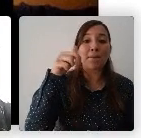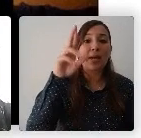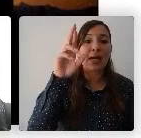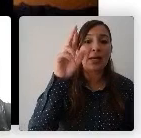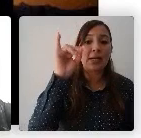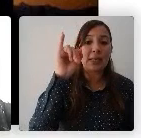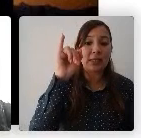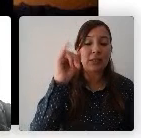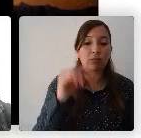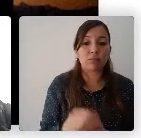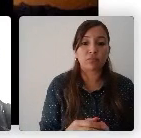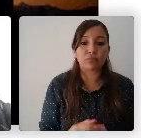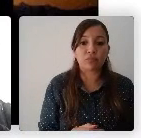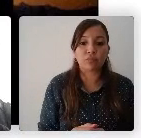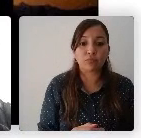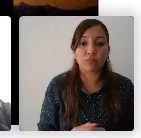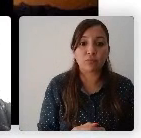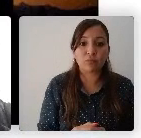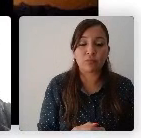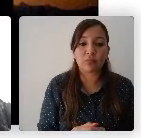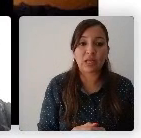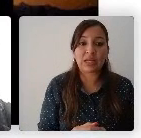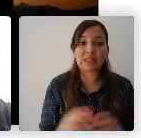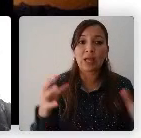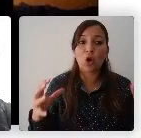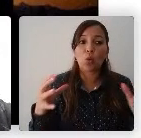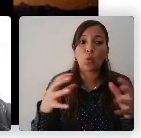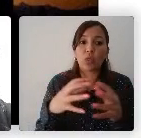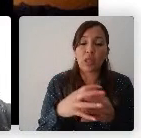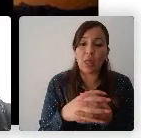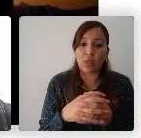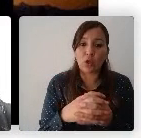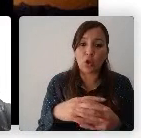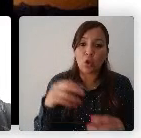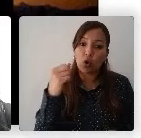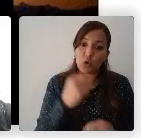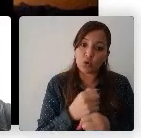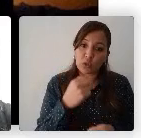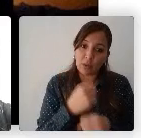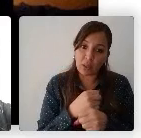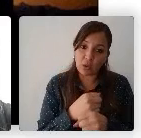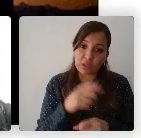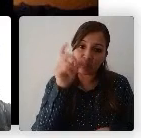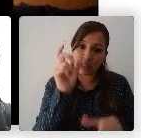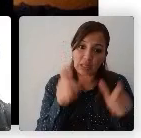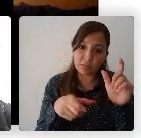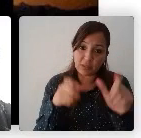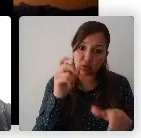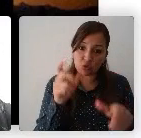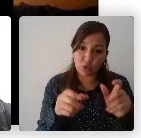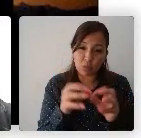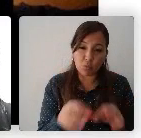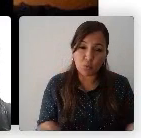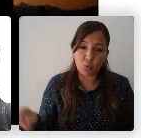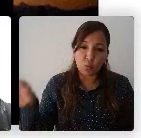pues se ha unido esfuerzos tanto los emprendedores como personas muy importantes en la zona como